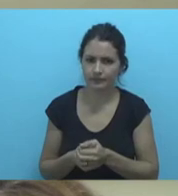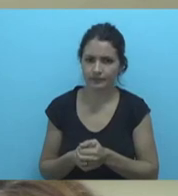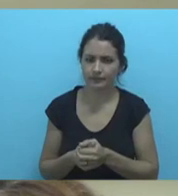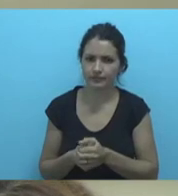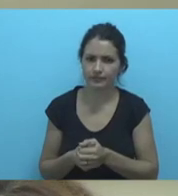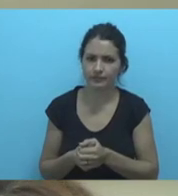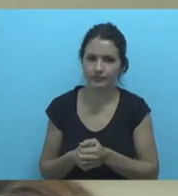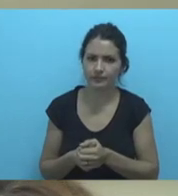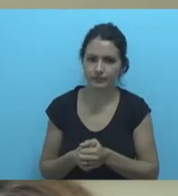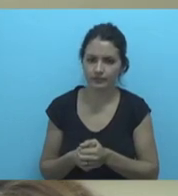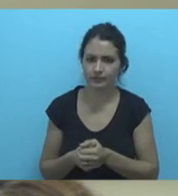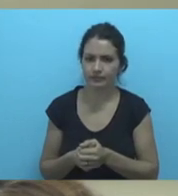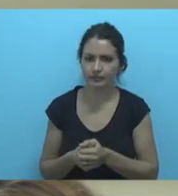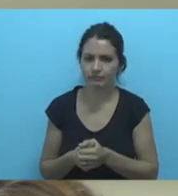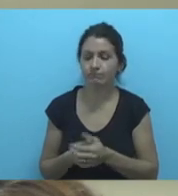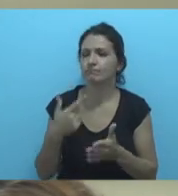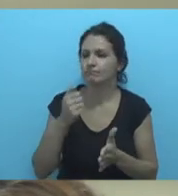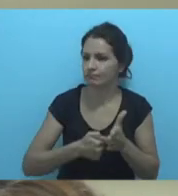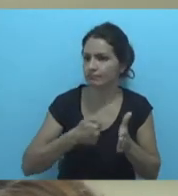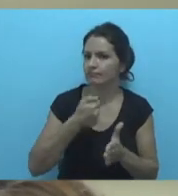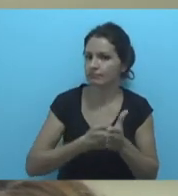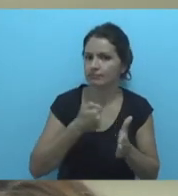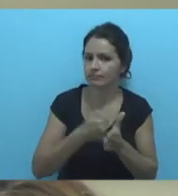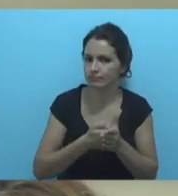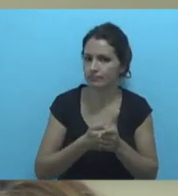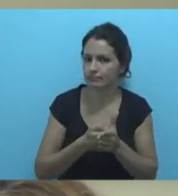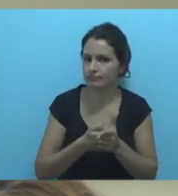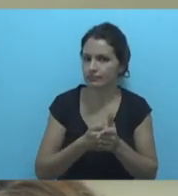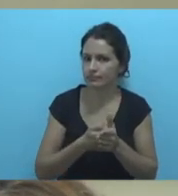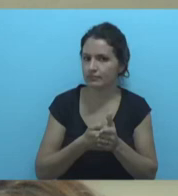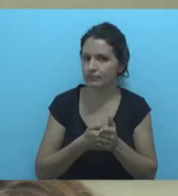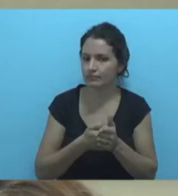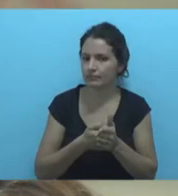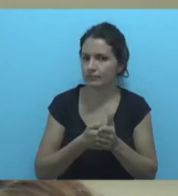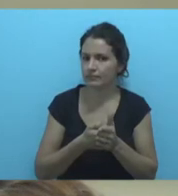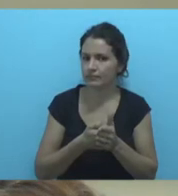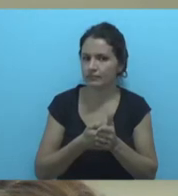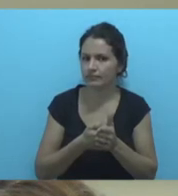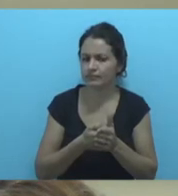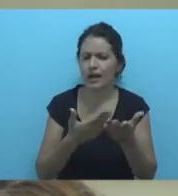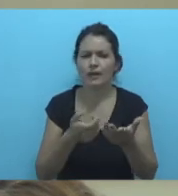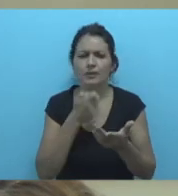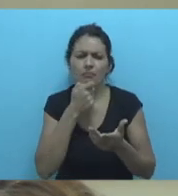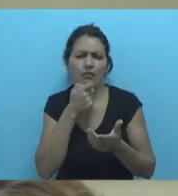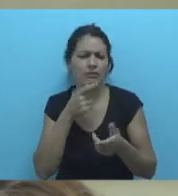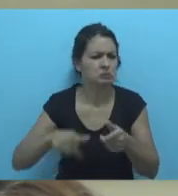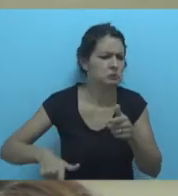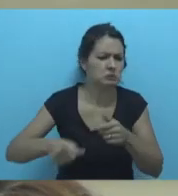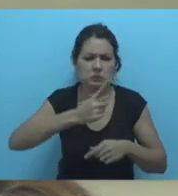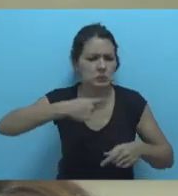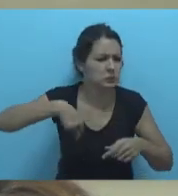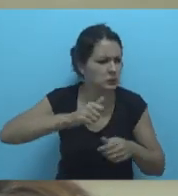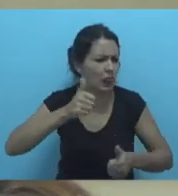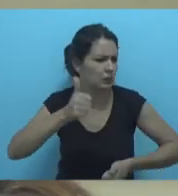institucionales. Creemos y seguimos insistiendo en que es necesario salir de este concepto de la competencia y empezar